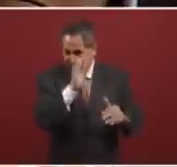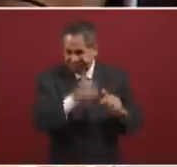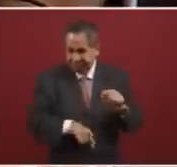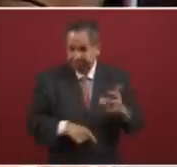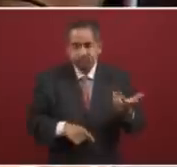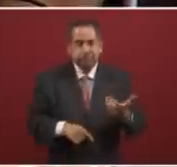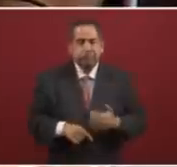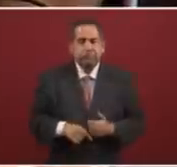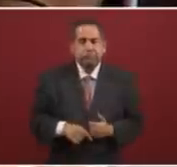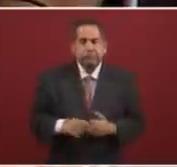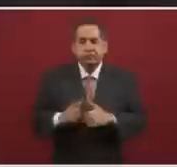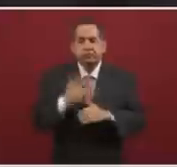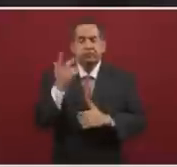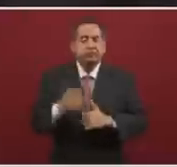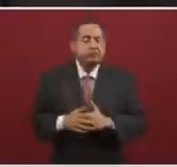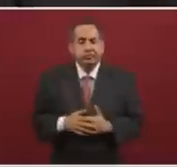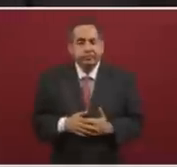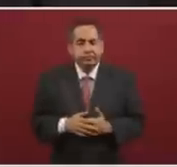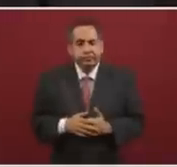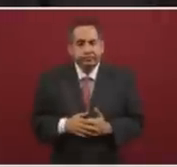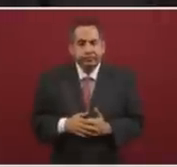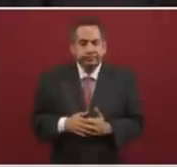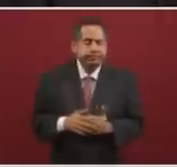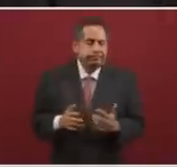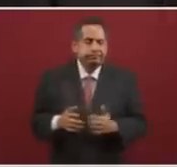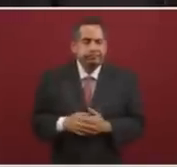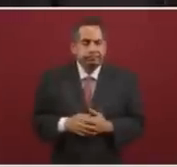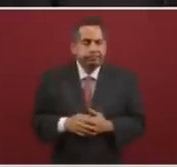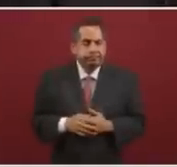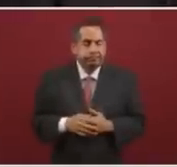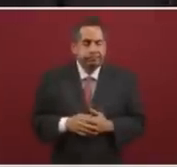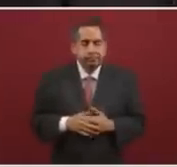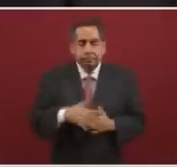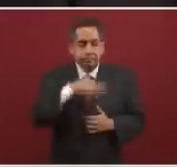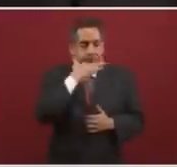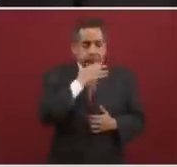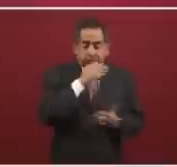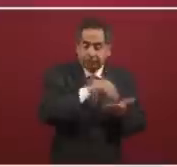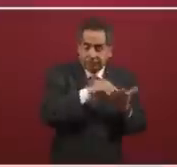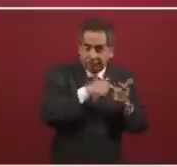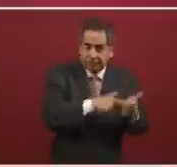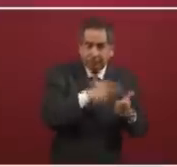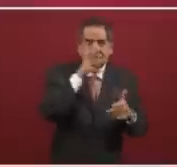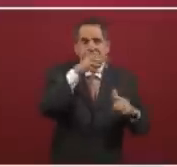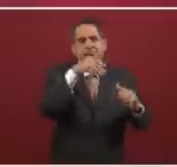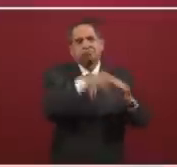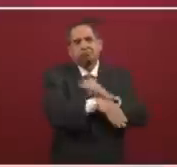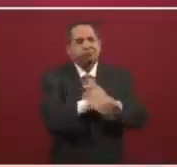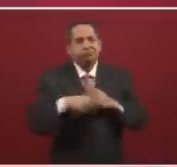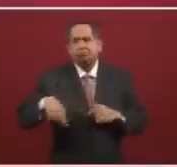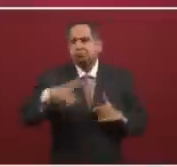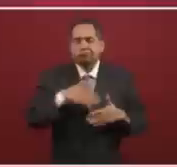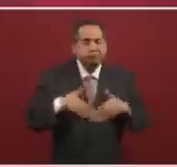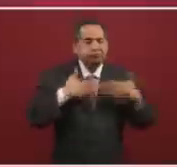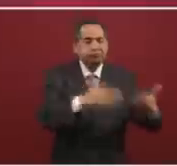porque sí no van a perder credibilidad